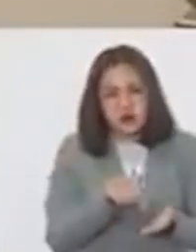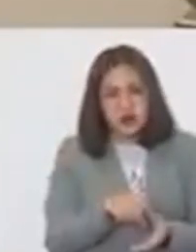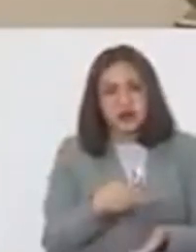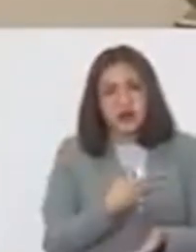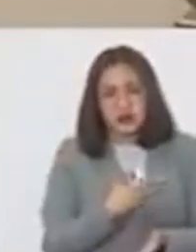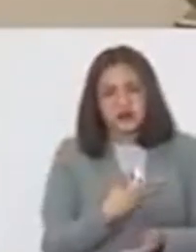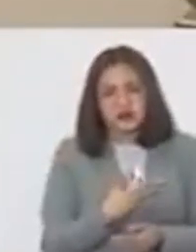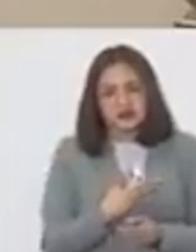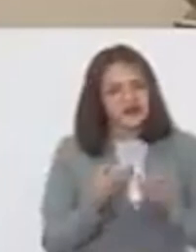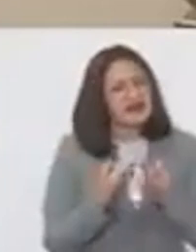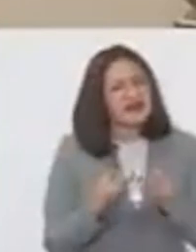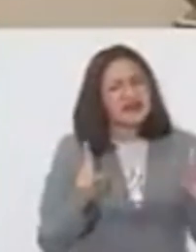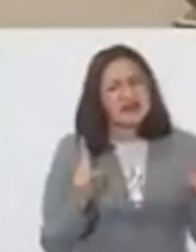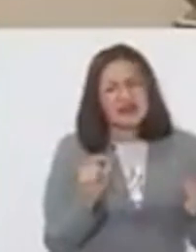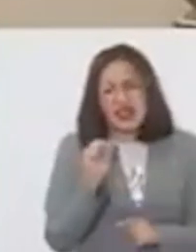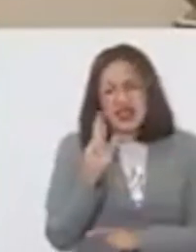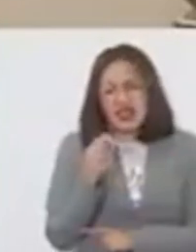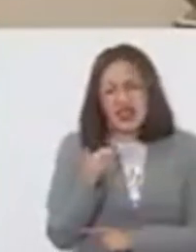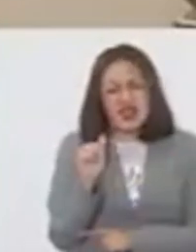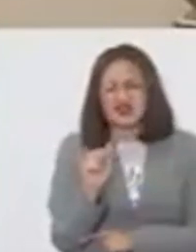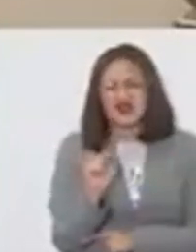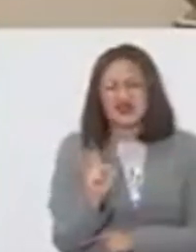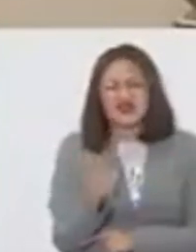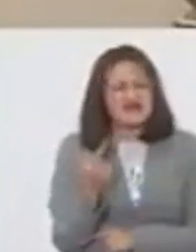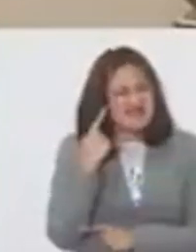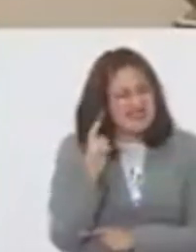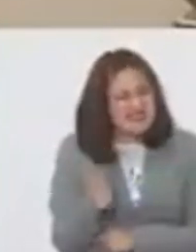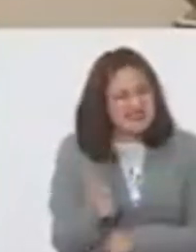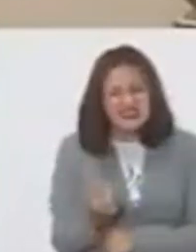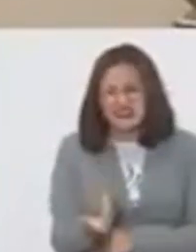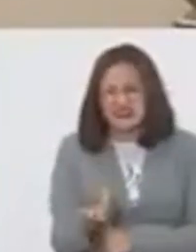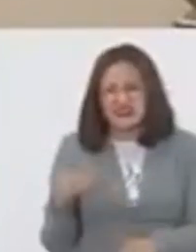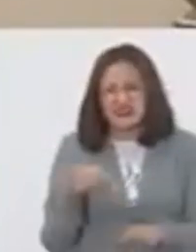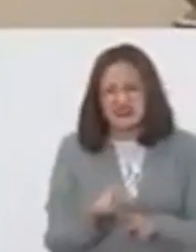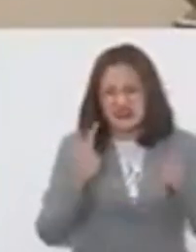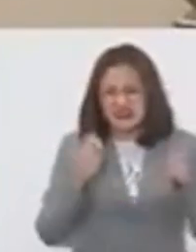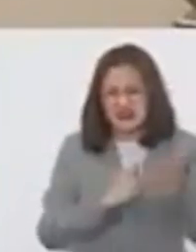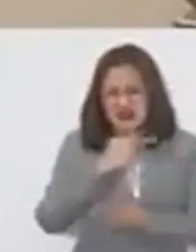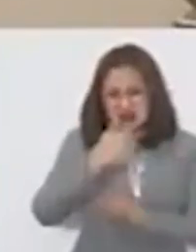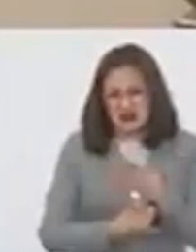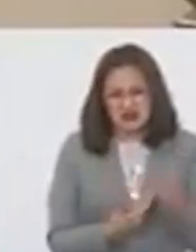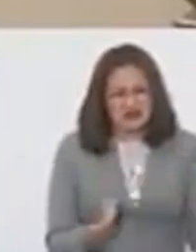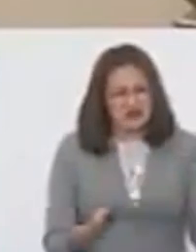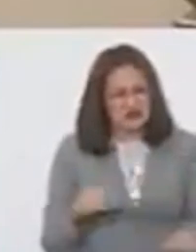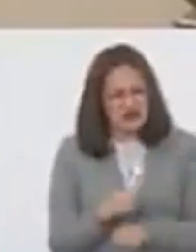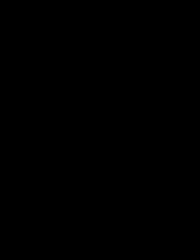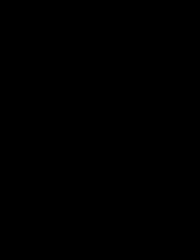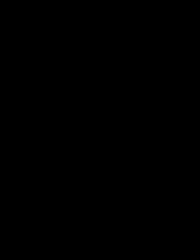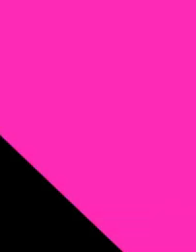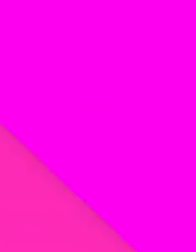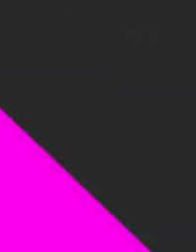se construirá en la zona de Tlaxcalancingo y será una arena, es decir, este centro de